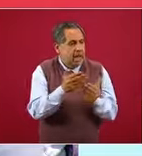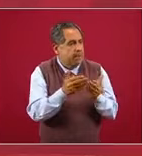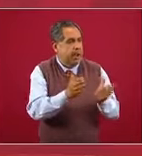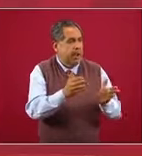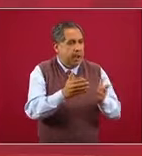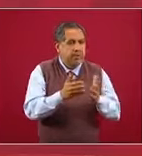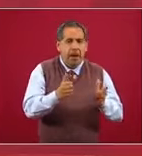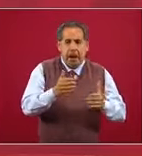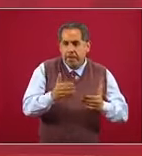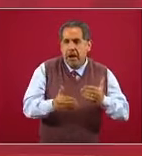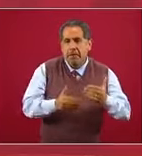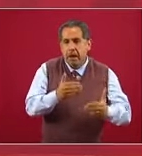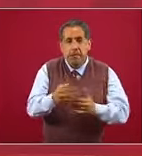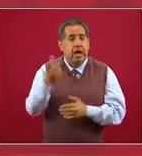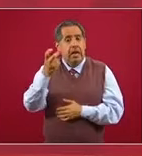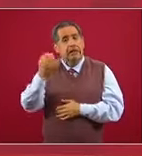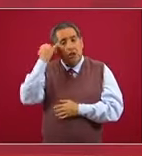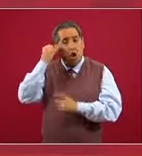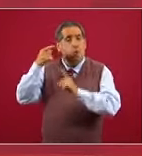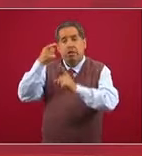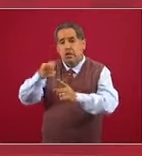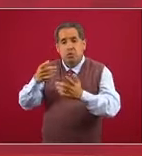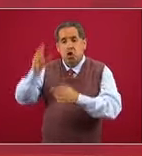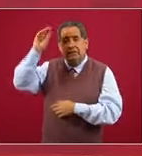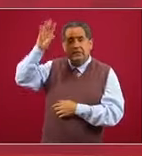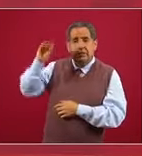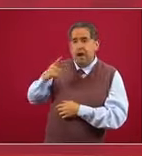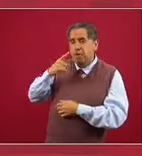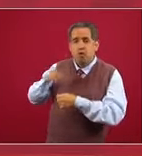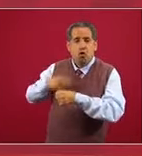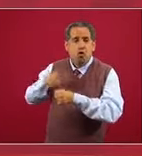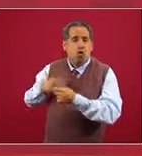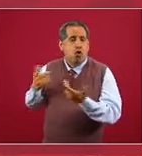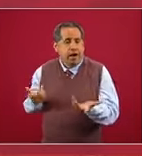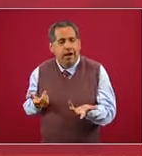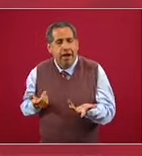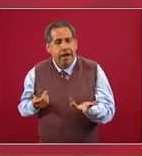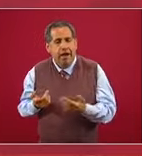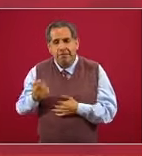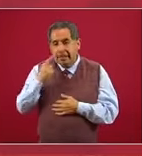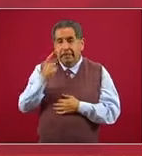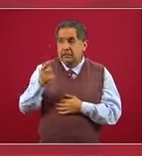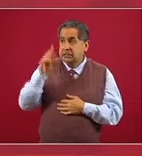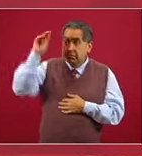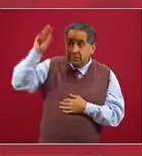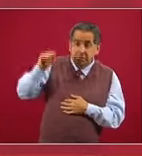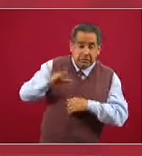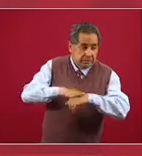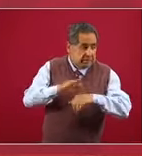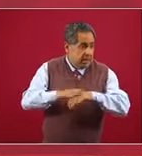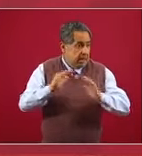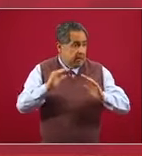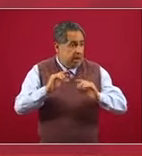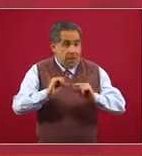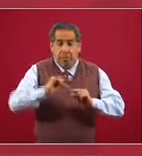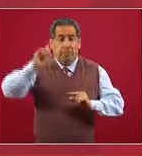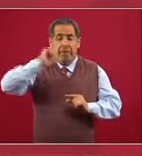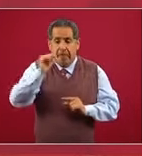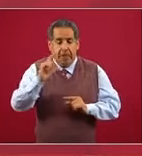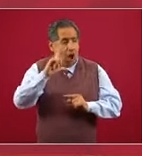apertura, y ese es precisamente el objetivo del semáforo. Y a la medida de que ese riesgo se va manteniendo en un nivel y no se